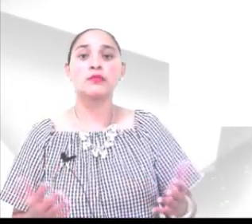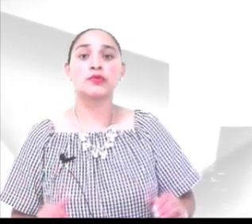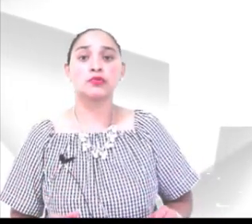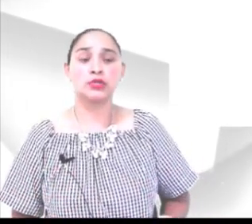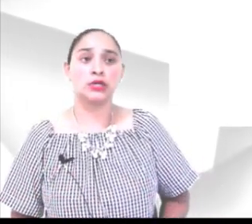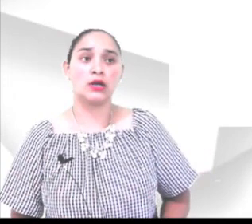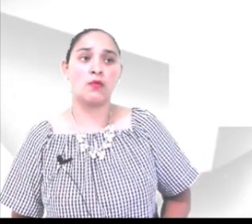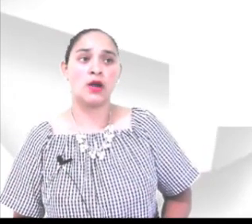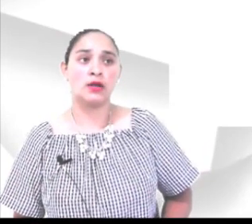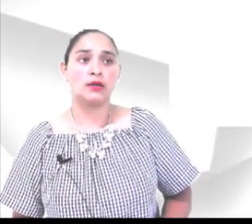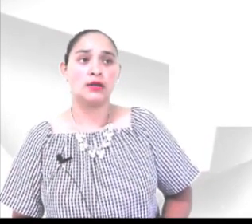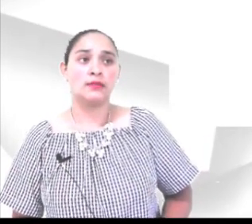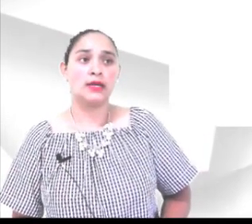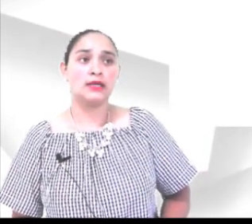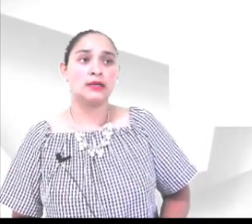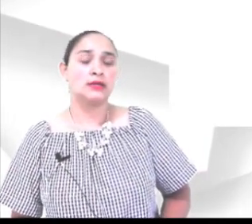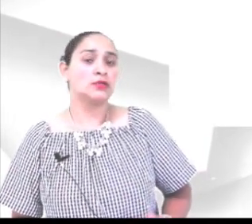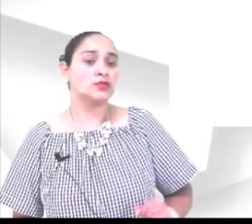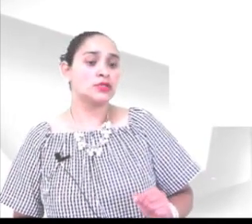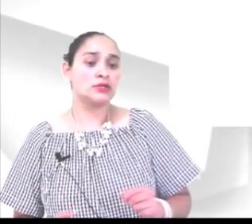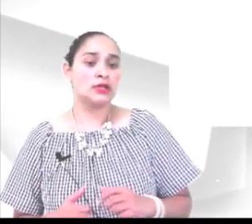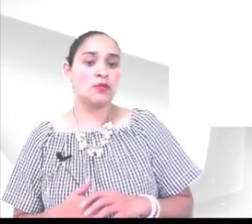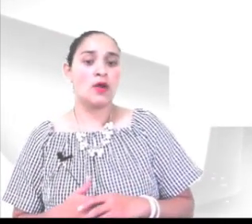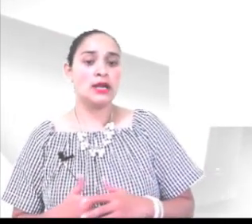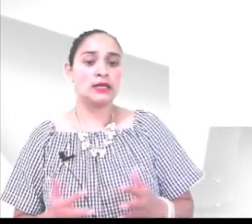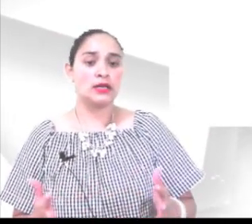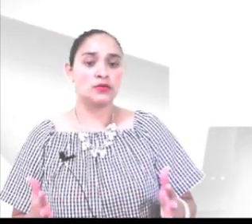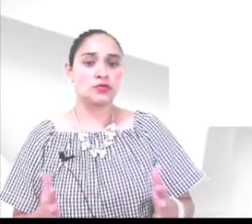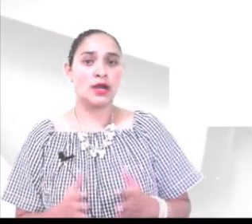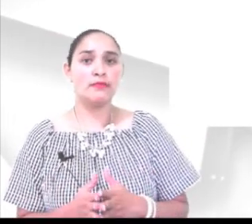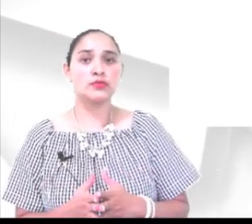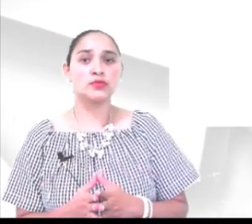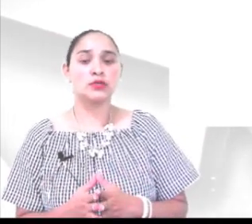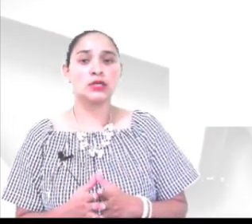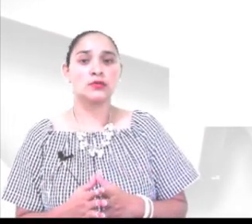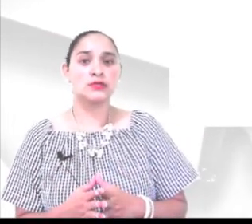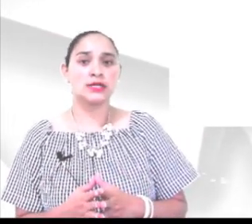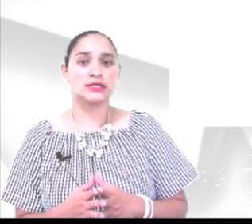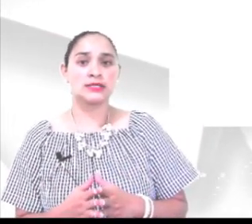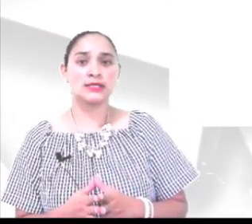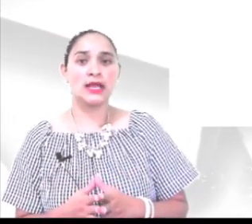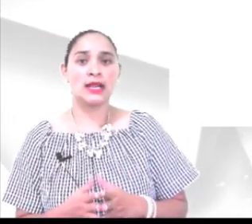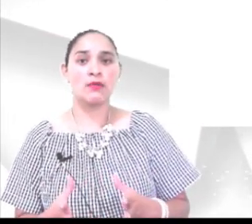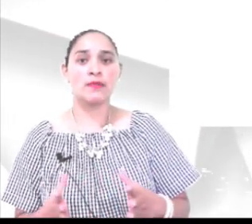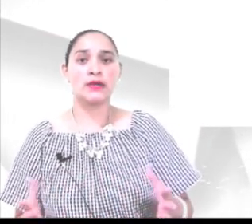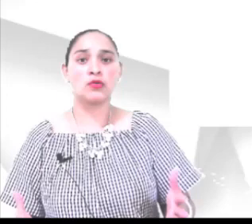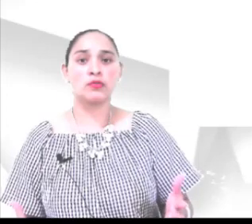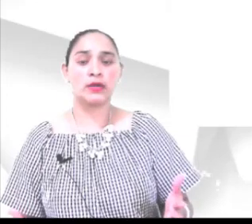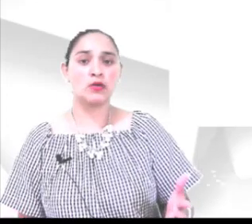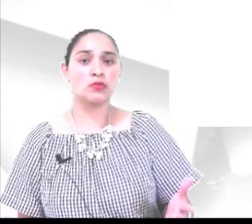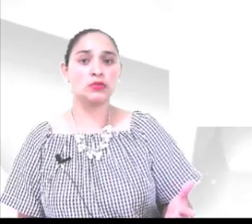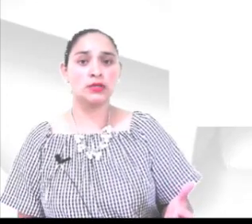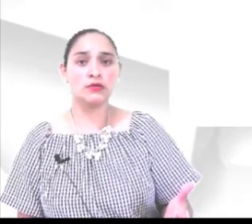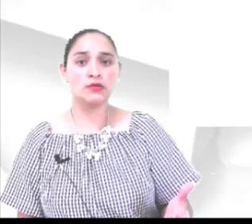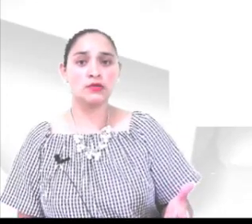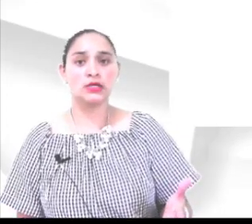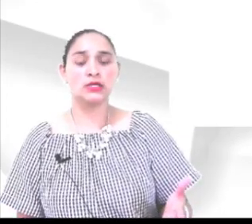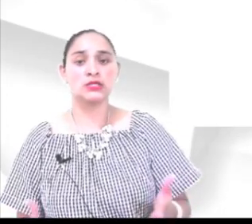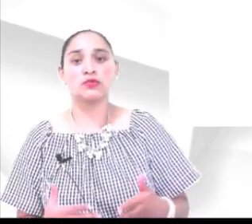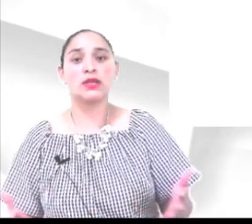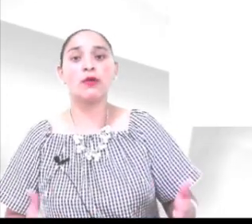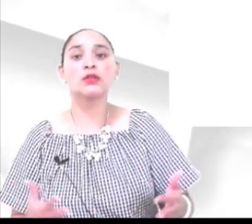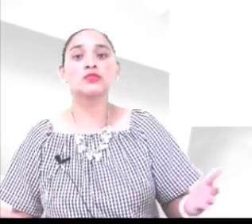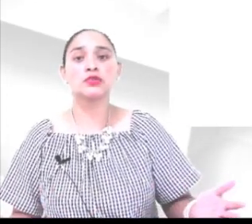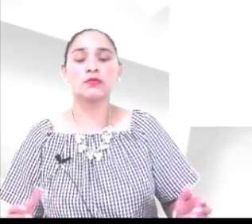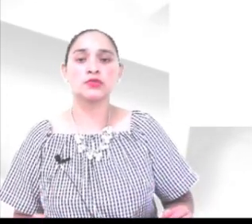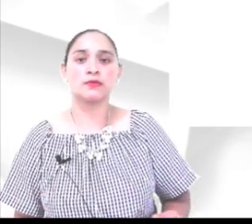sufriendo por no tener agua, ¿verdad? Entonces, igual en los campos donde se necesita el agua para los cultivos, y